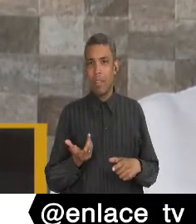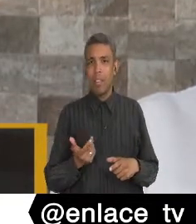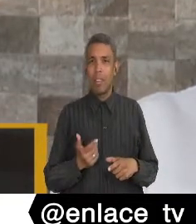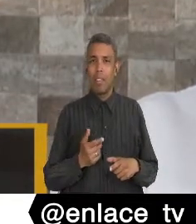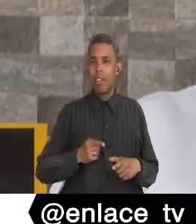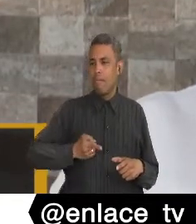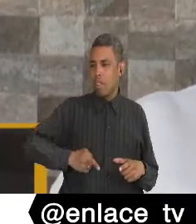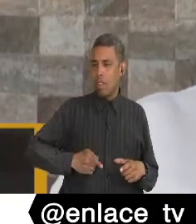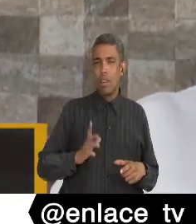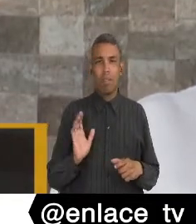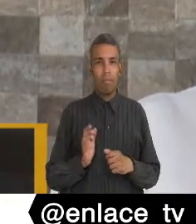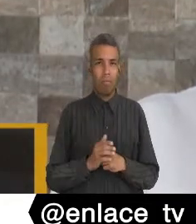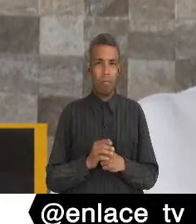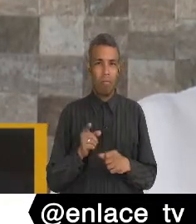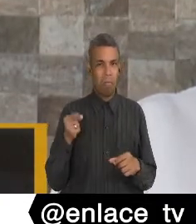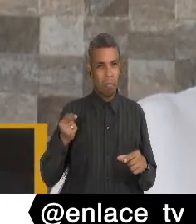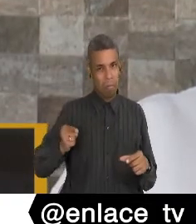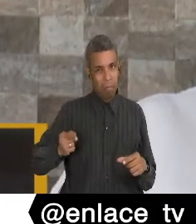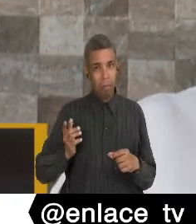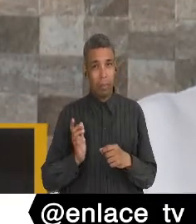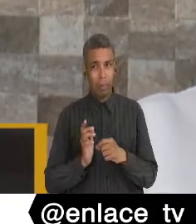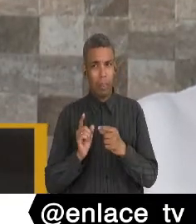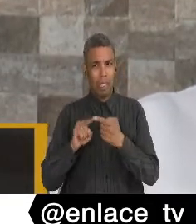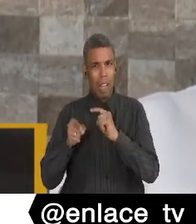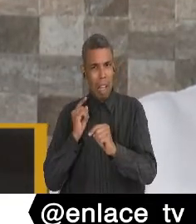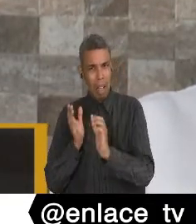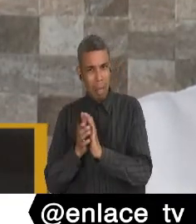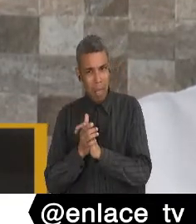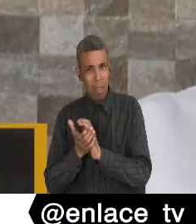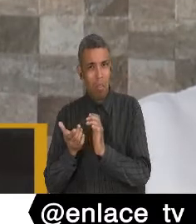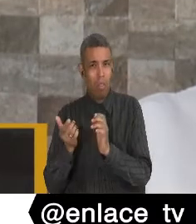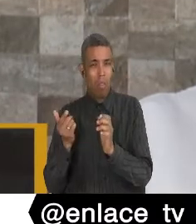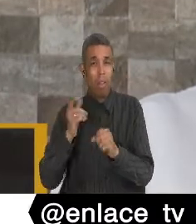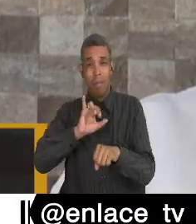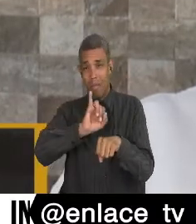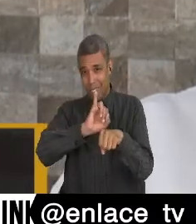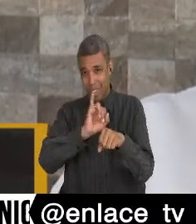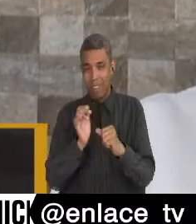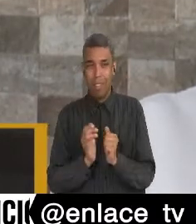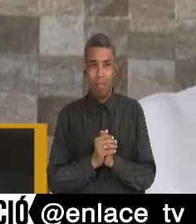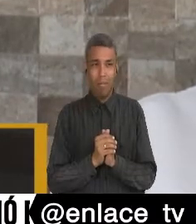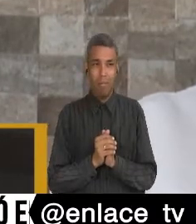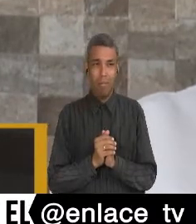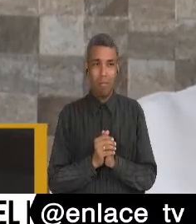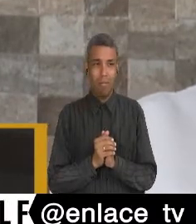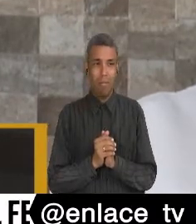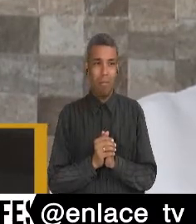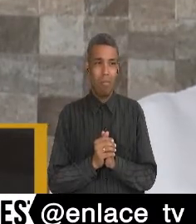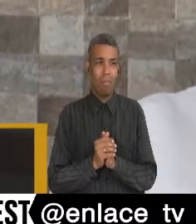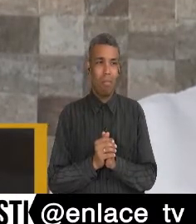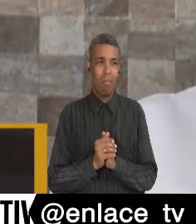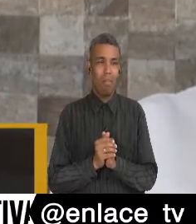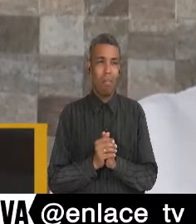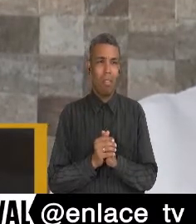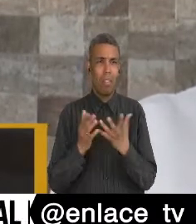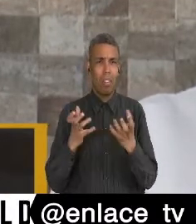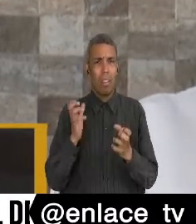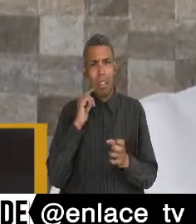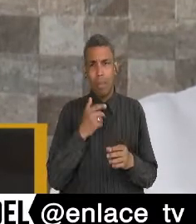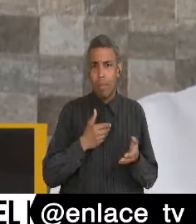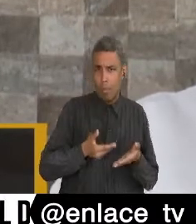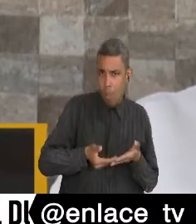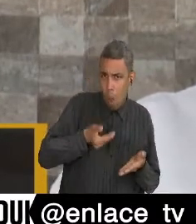señora Betty y con los demás animadores de la parroquia, de la capilla, perdón, y creo que va a ser un mondongo y menú,